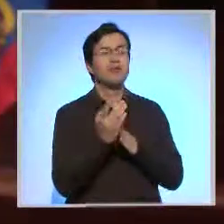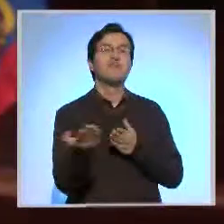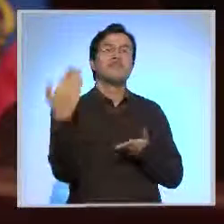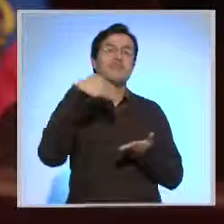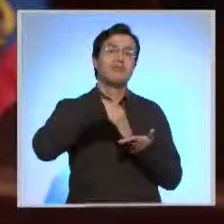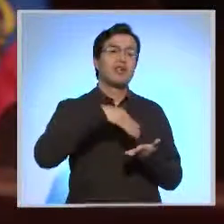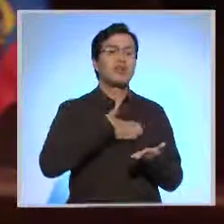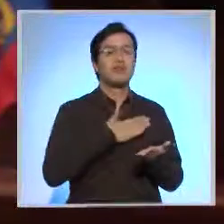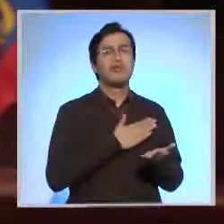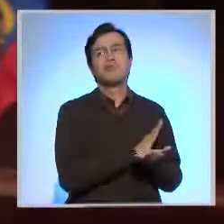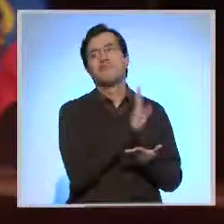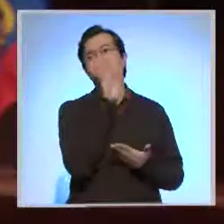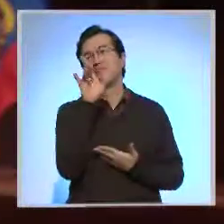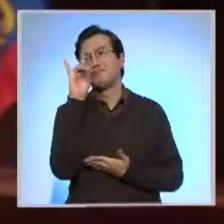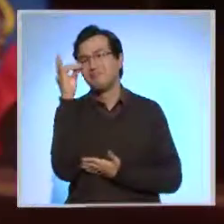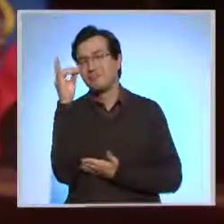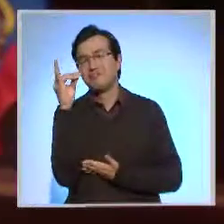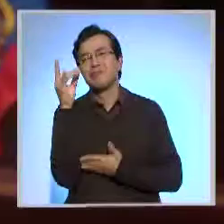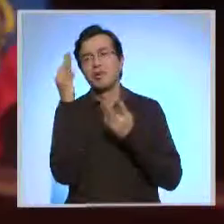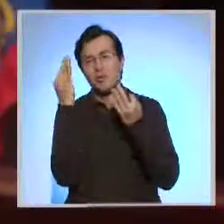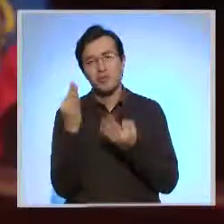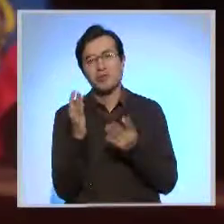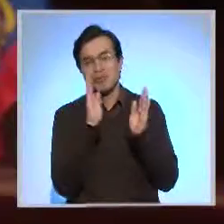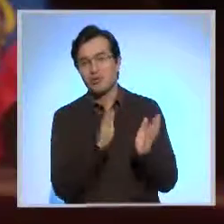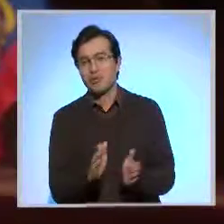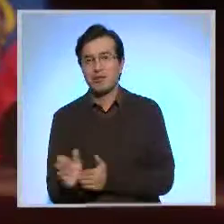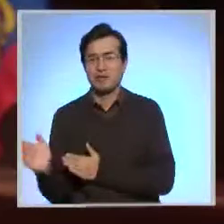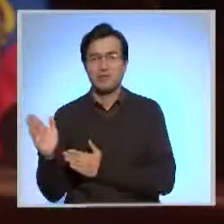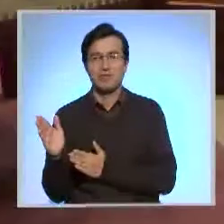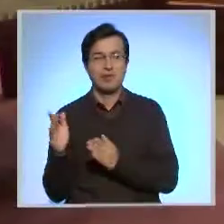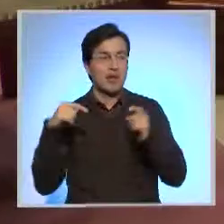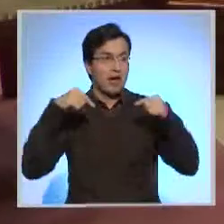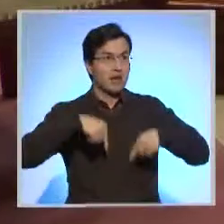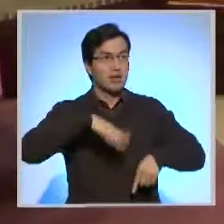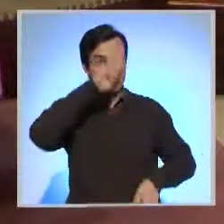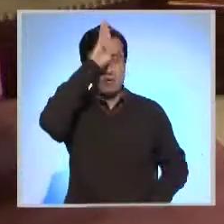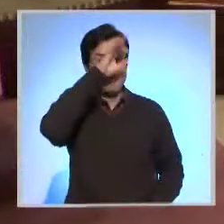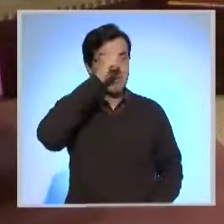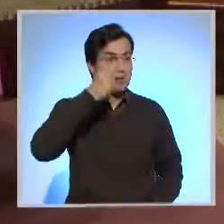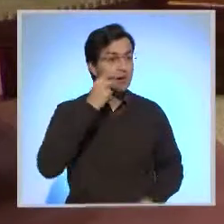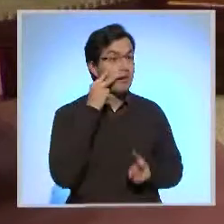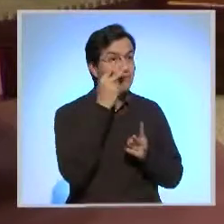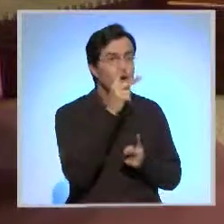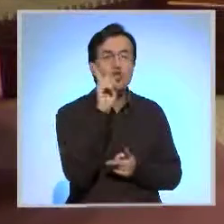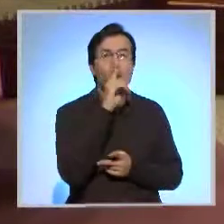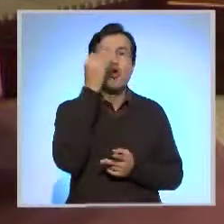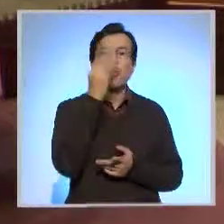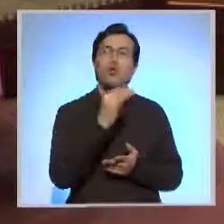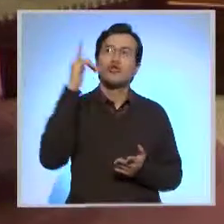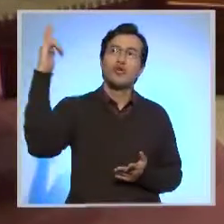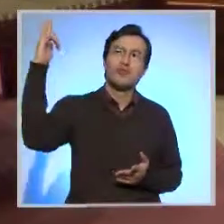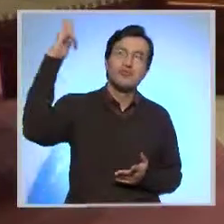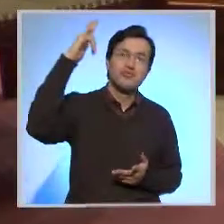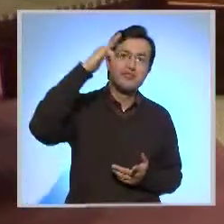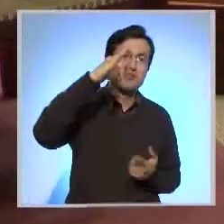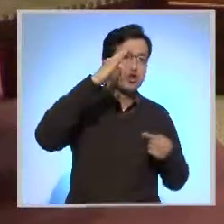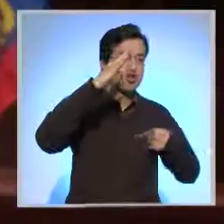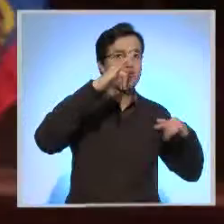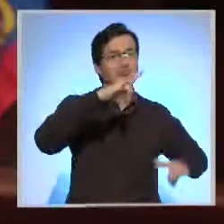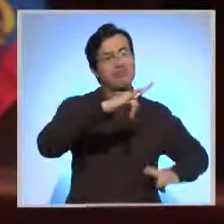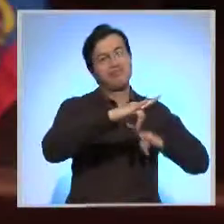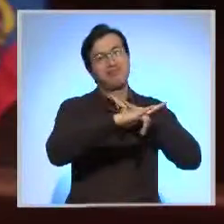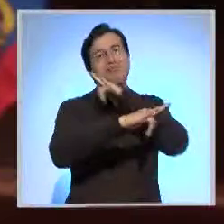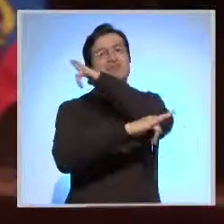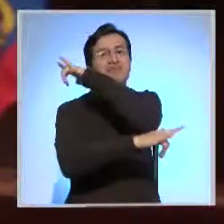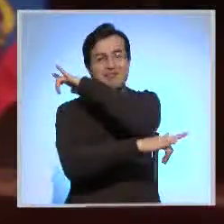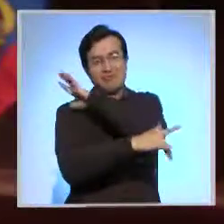preparativos de en bolivia para recibirle yo estoy aquí al patrón de villegas el llegaba y yo salía casi casi a la misma hora